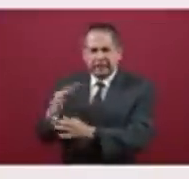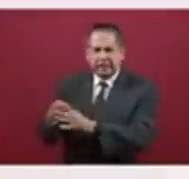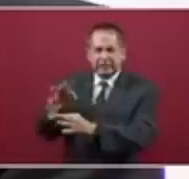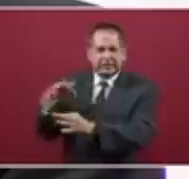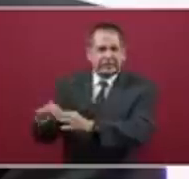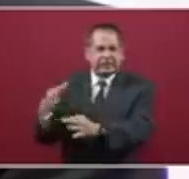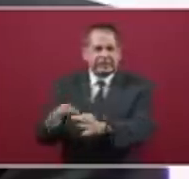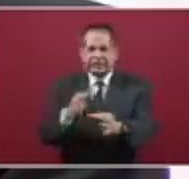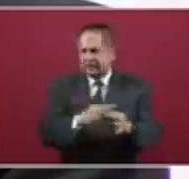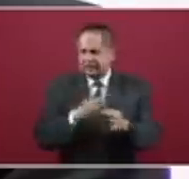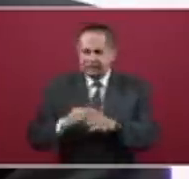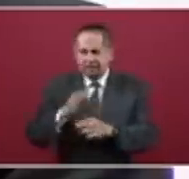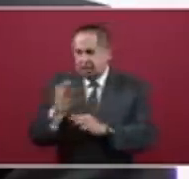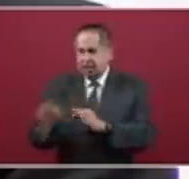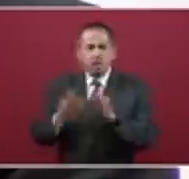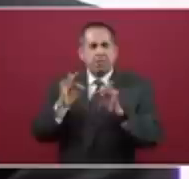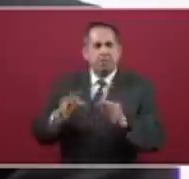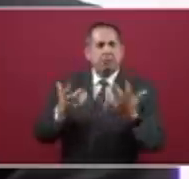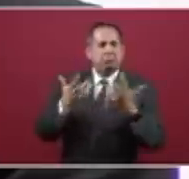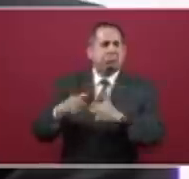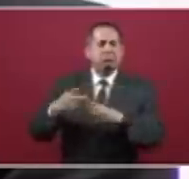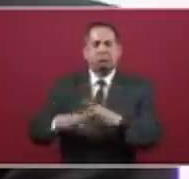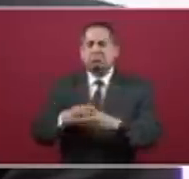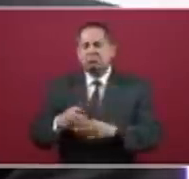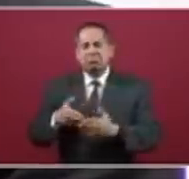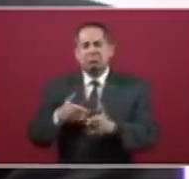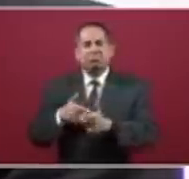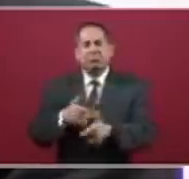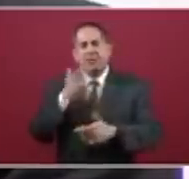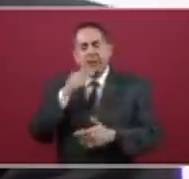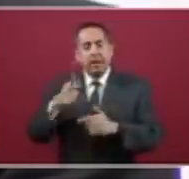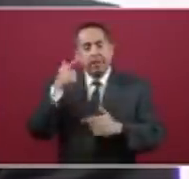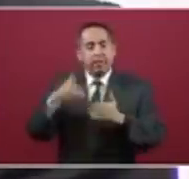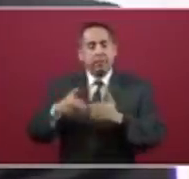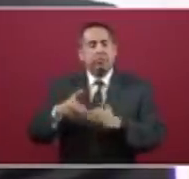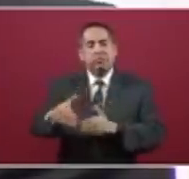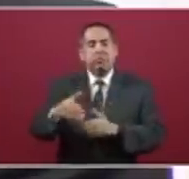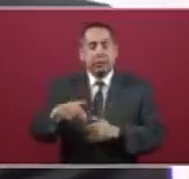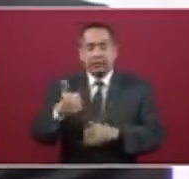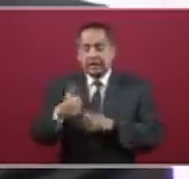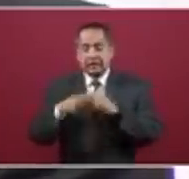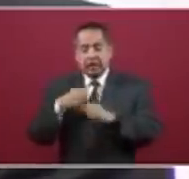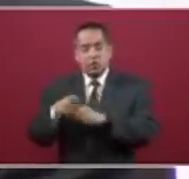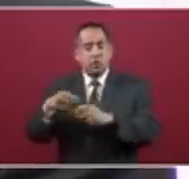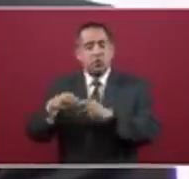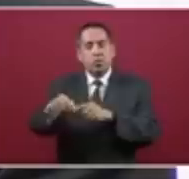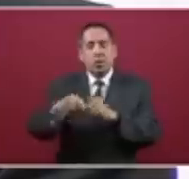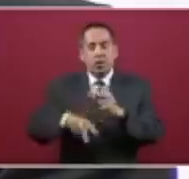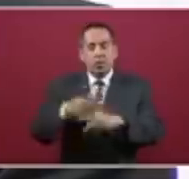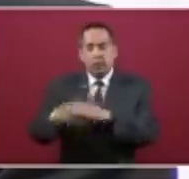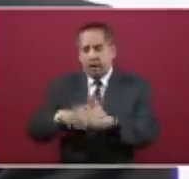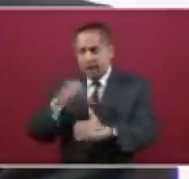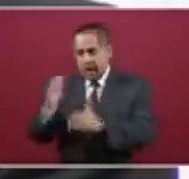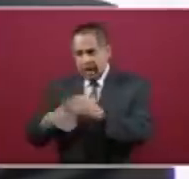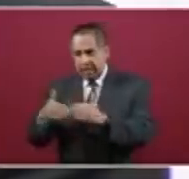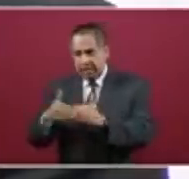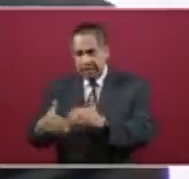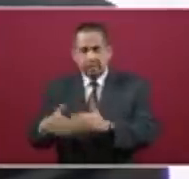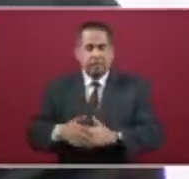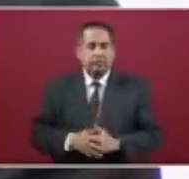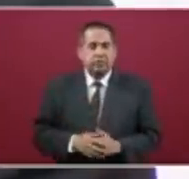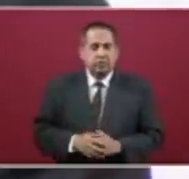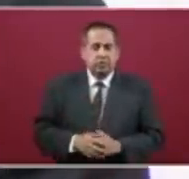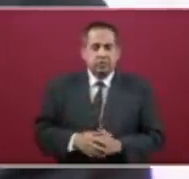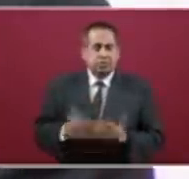la infraestructura y estas obras a lo largo del sexenio en muchos casos